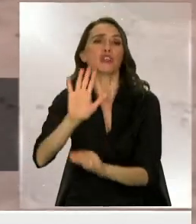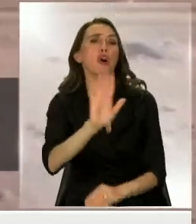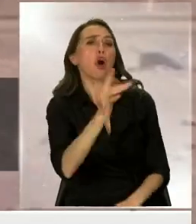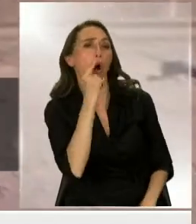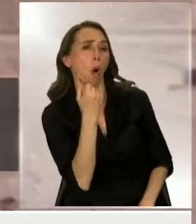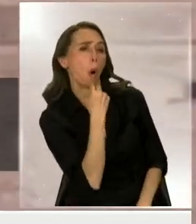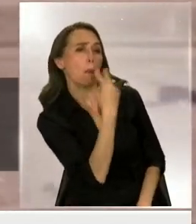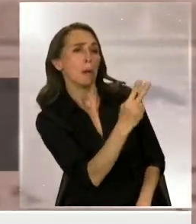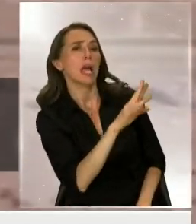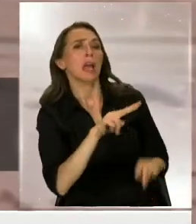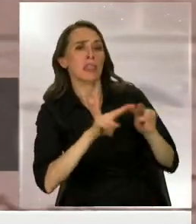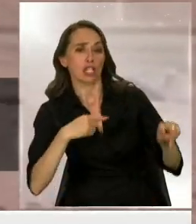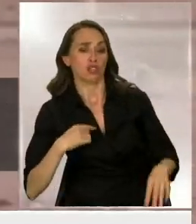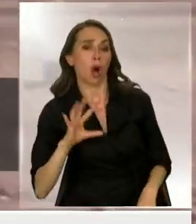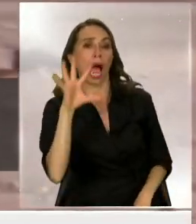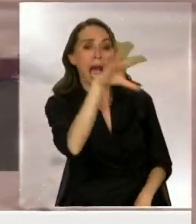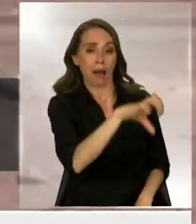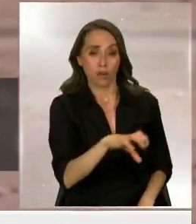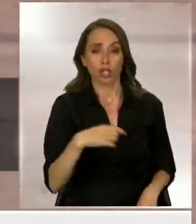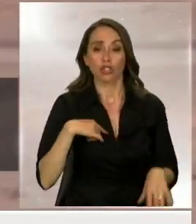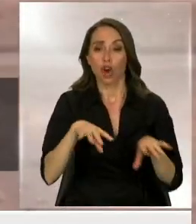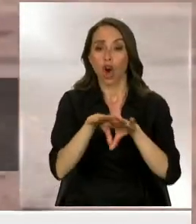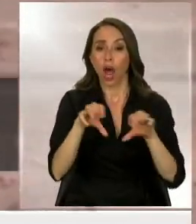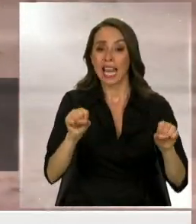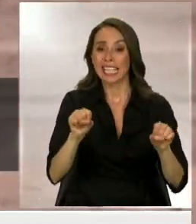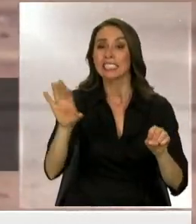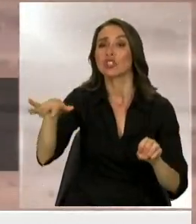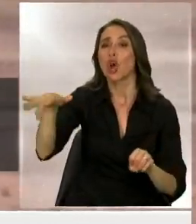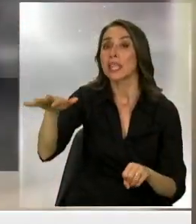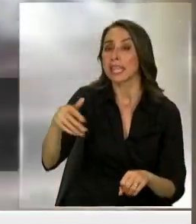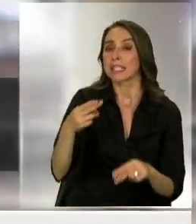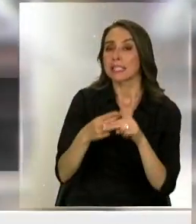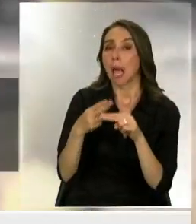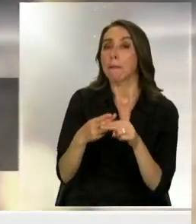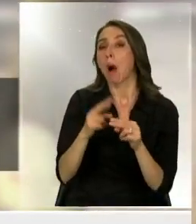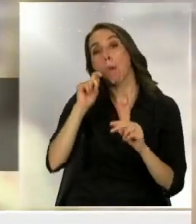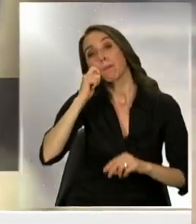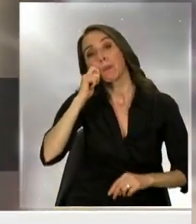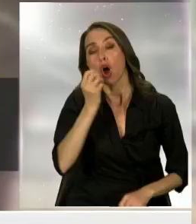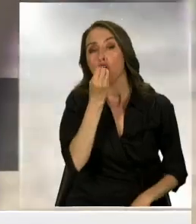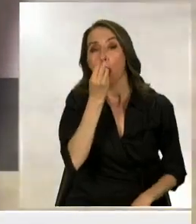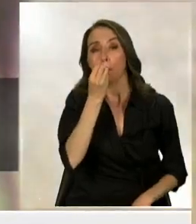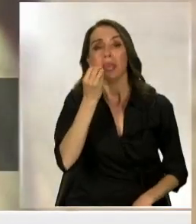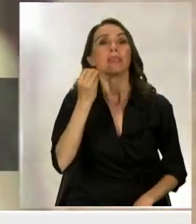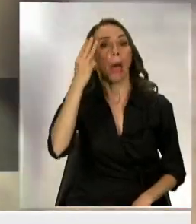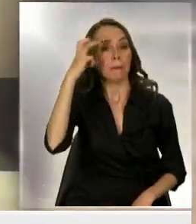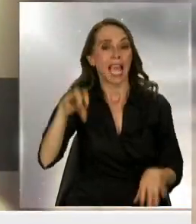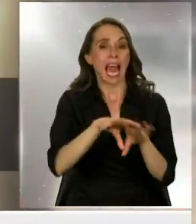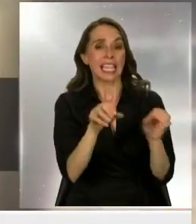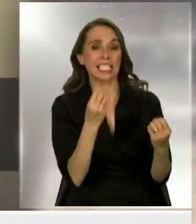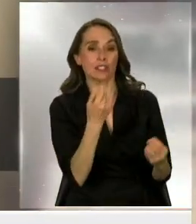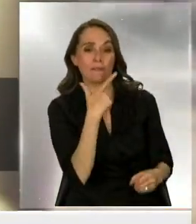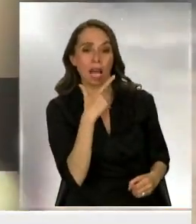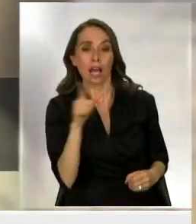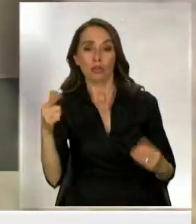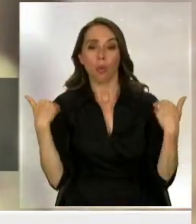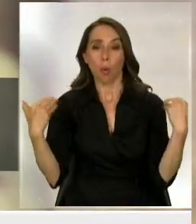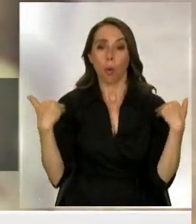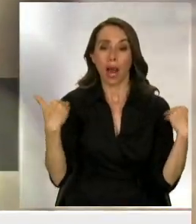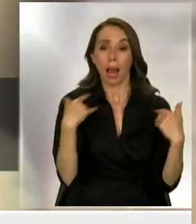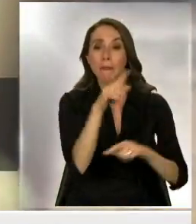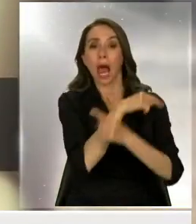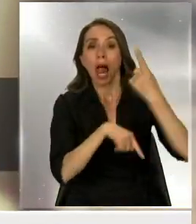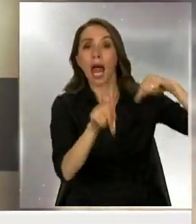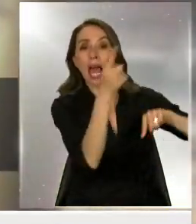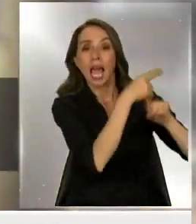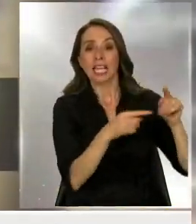yo lo voy a buscar apenas pueda. Y le tengo la esta de la comida mexicana. Ya, mi hermano, vale, acá están ahí haciendo el gimnasio, te conseguí